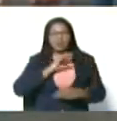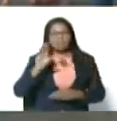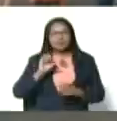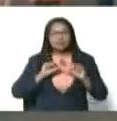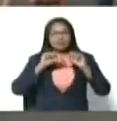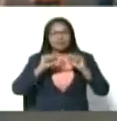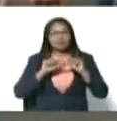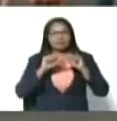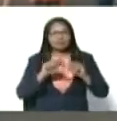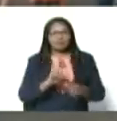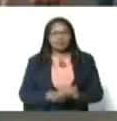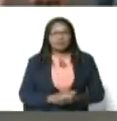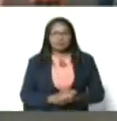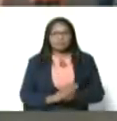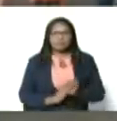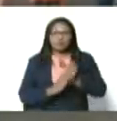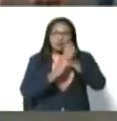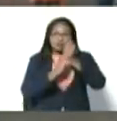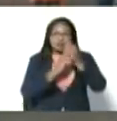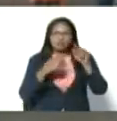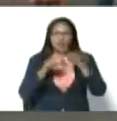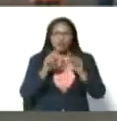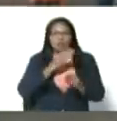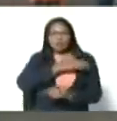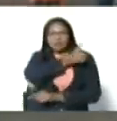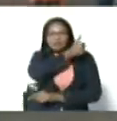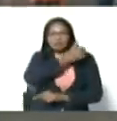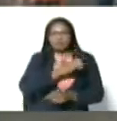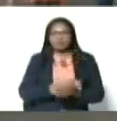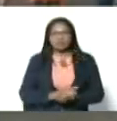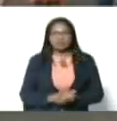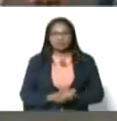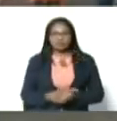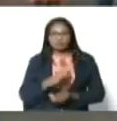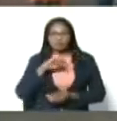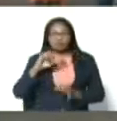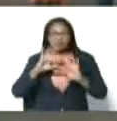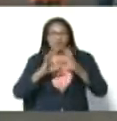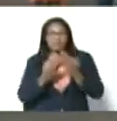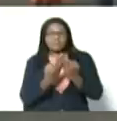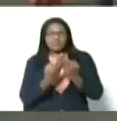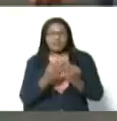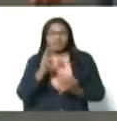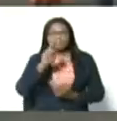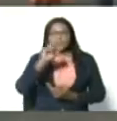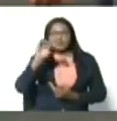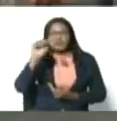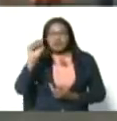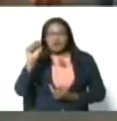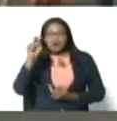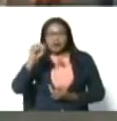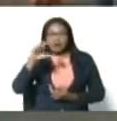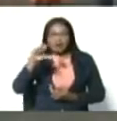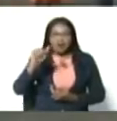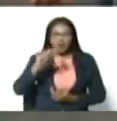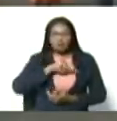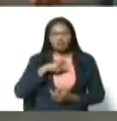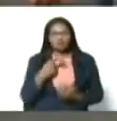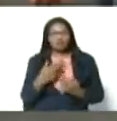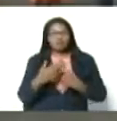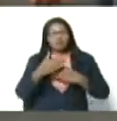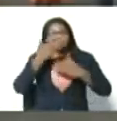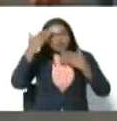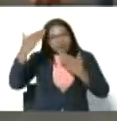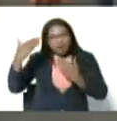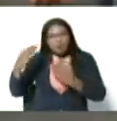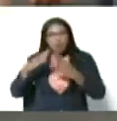sigue, mi comandante en jefe. En nombre de la gran familia Dianca, le mandamos un cordial saludo a